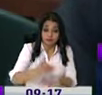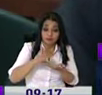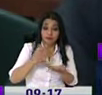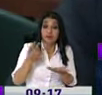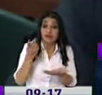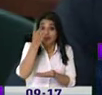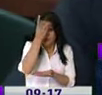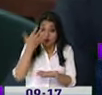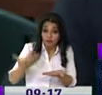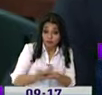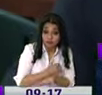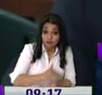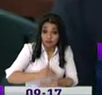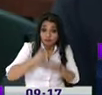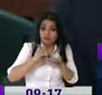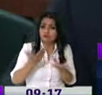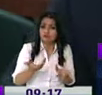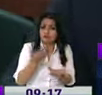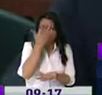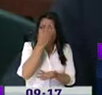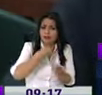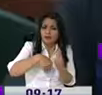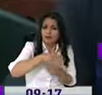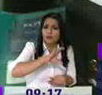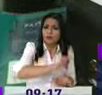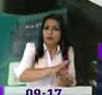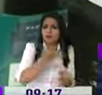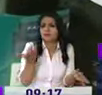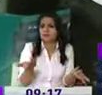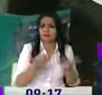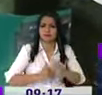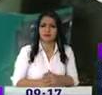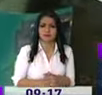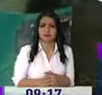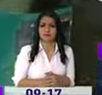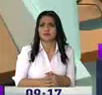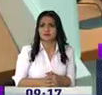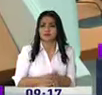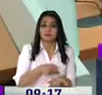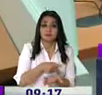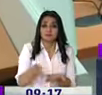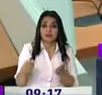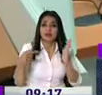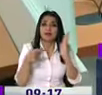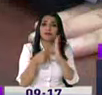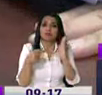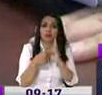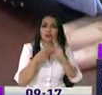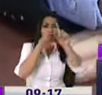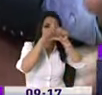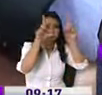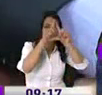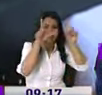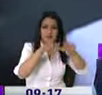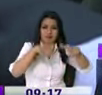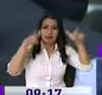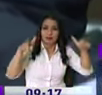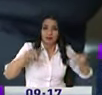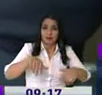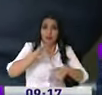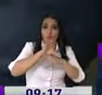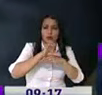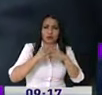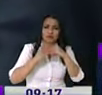deuda, no se entiende por qué hay que devolverles el anticipo de la renta. Añade que la contribución tributaria de grandes grupos económicos del país